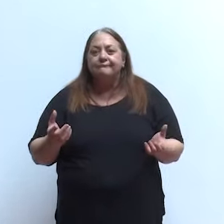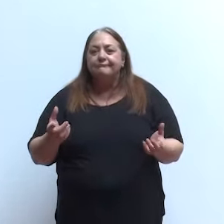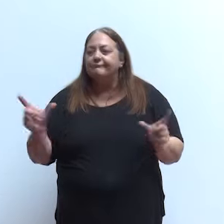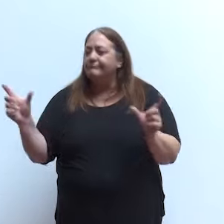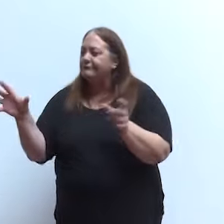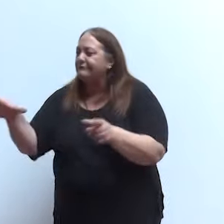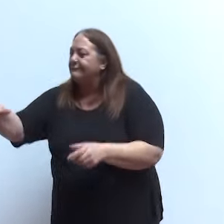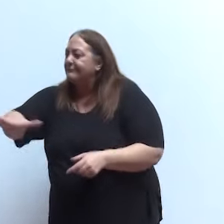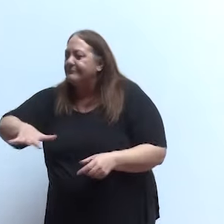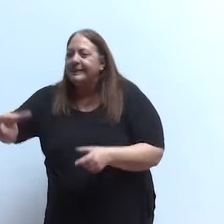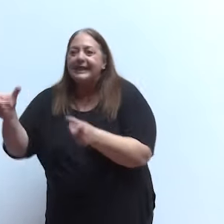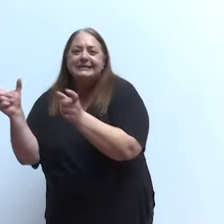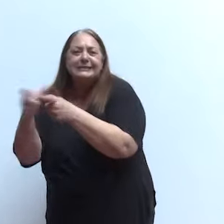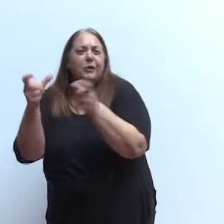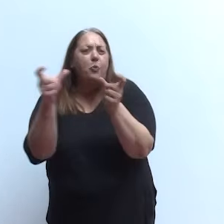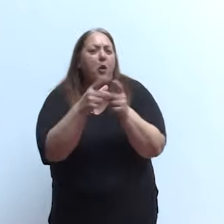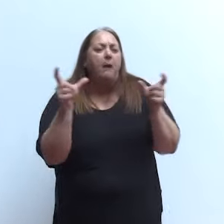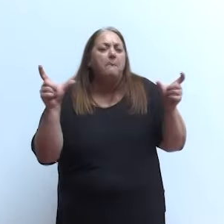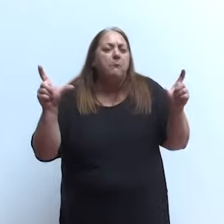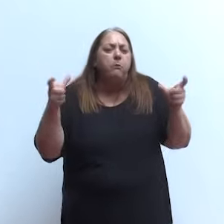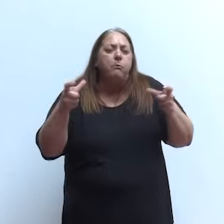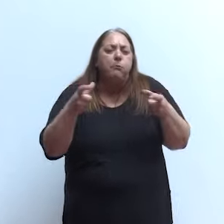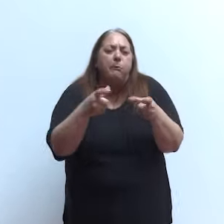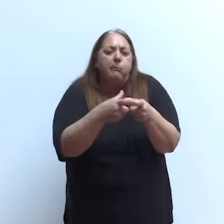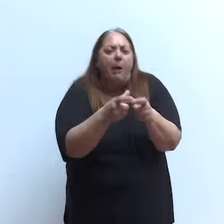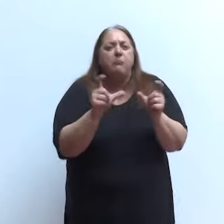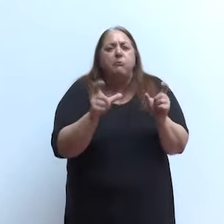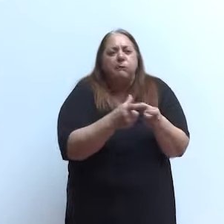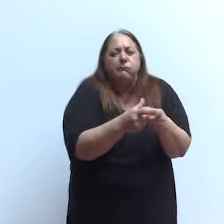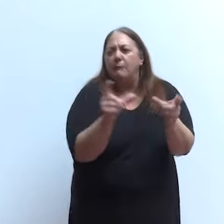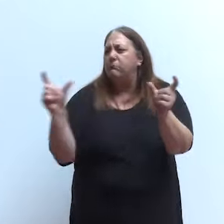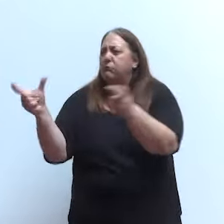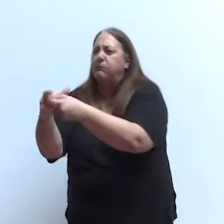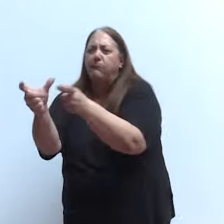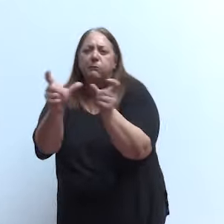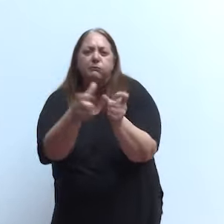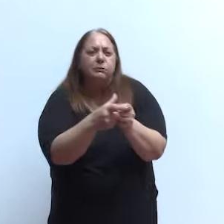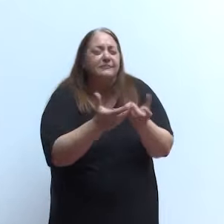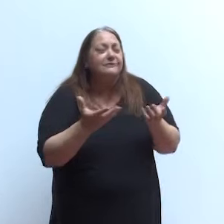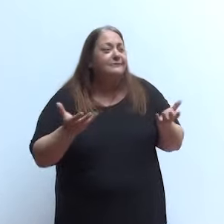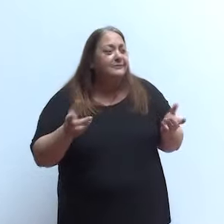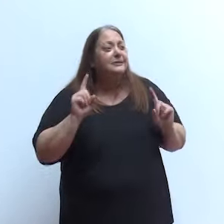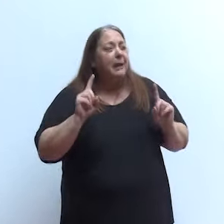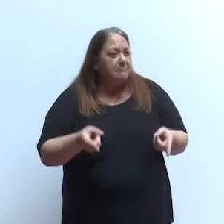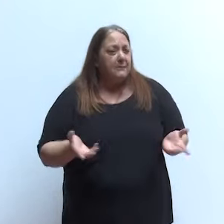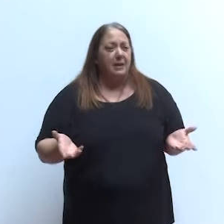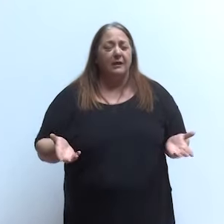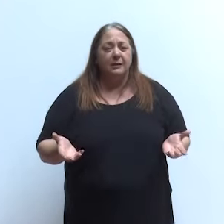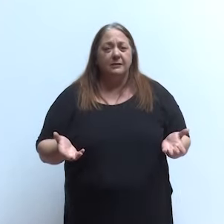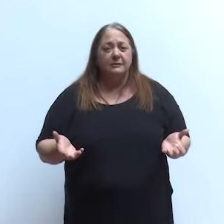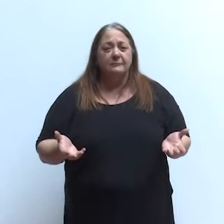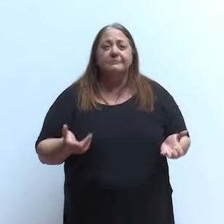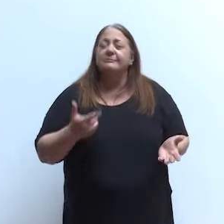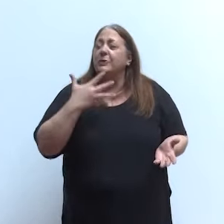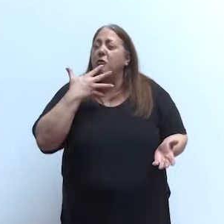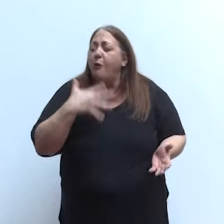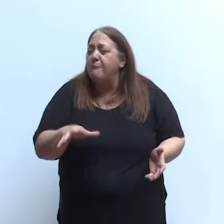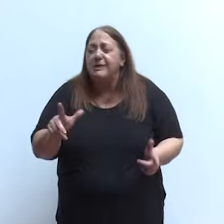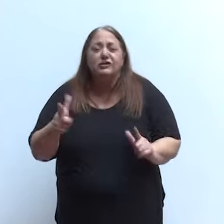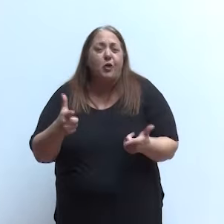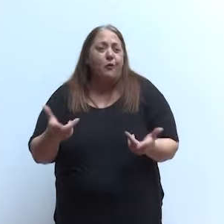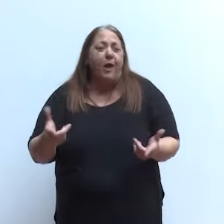reducidos más Este precarios y y afines también no Y también más incomprendidos es decir